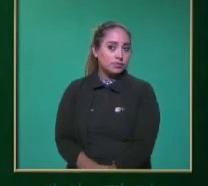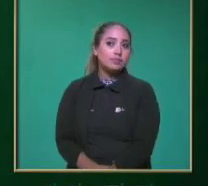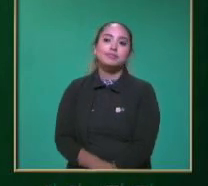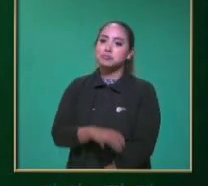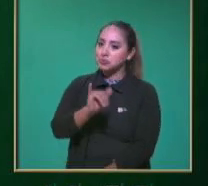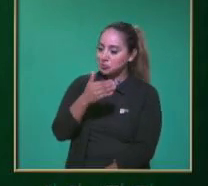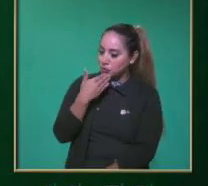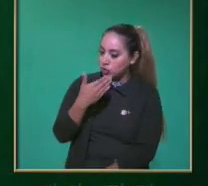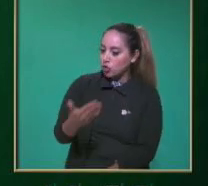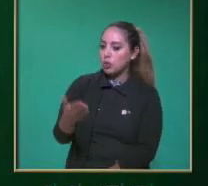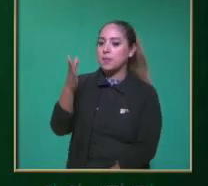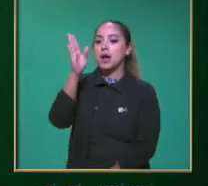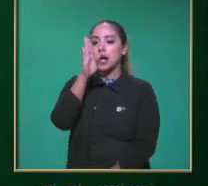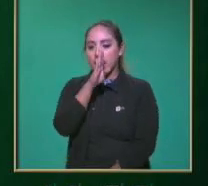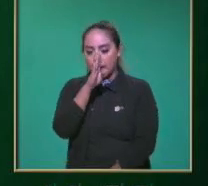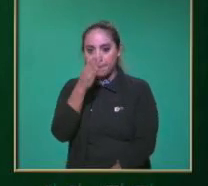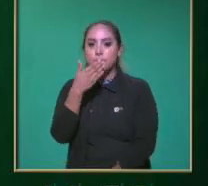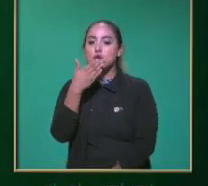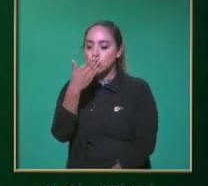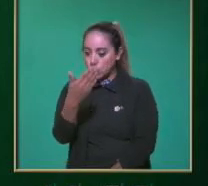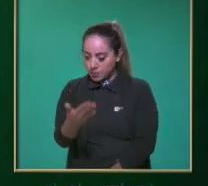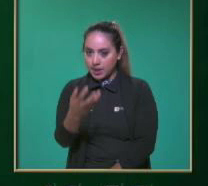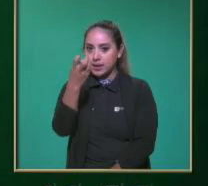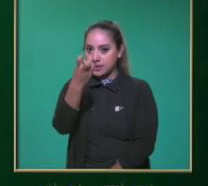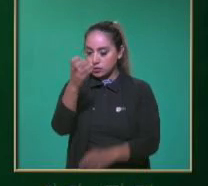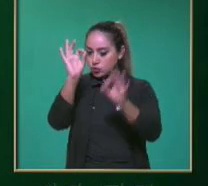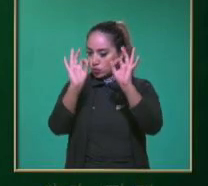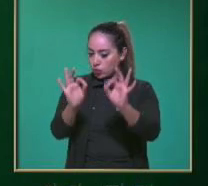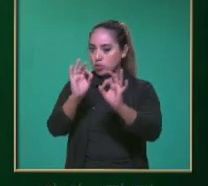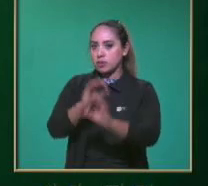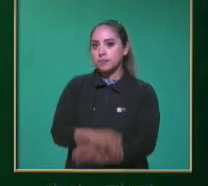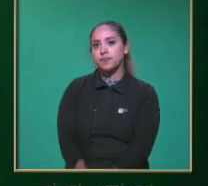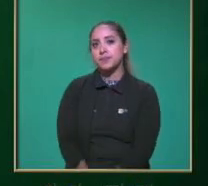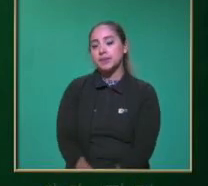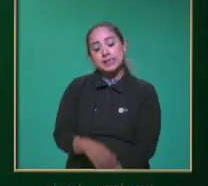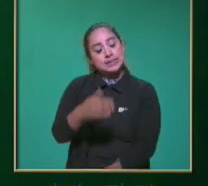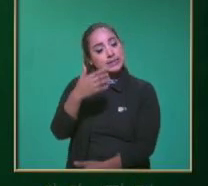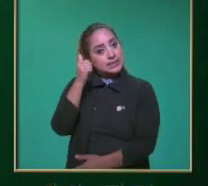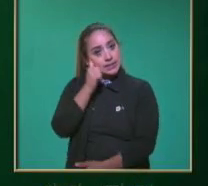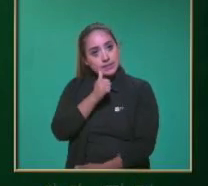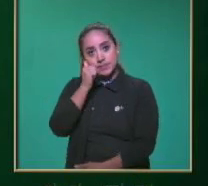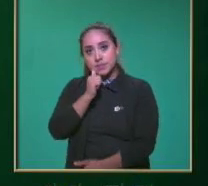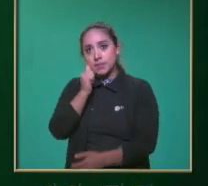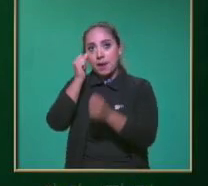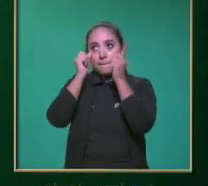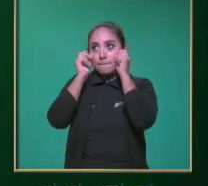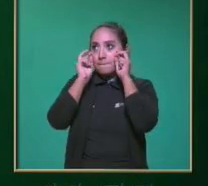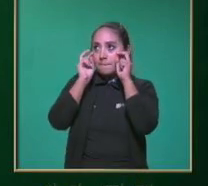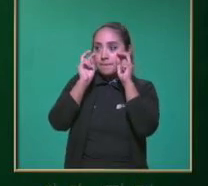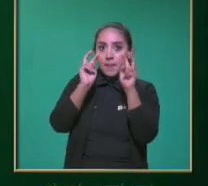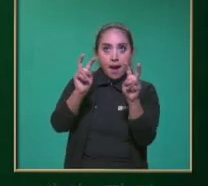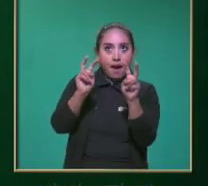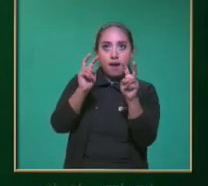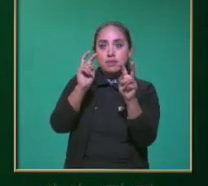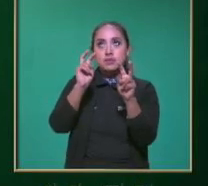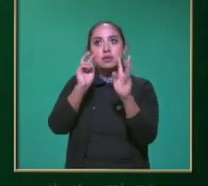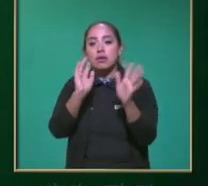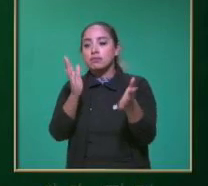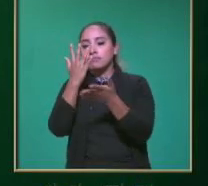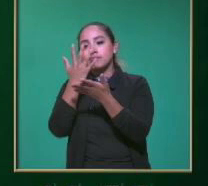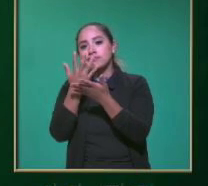acción correcta. Correcta. Hay que descansar bien nuestra vista y dormir las horas. No seguí bien las instrucciones, maestra